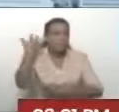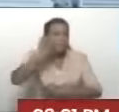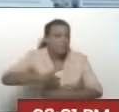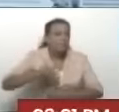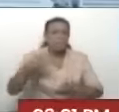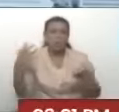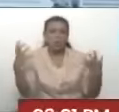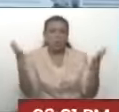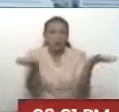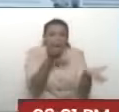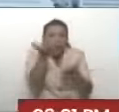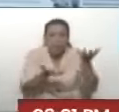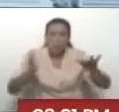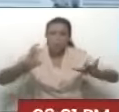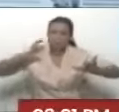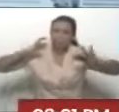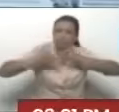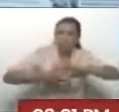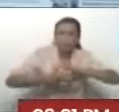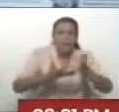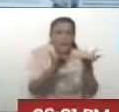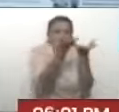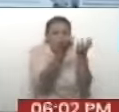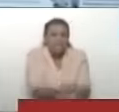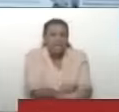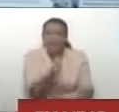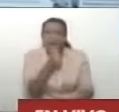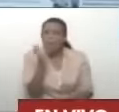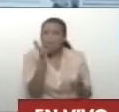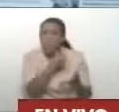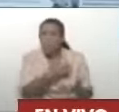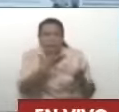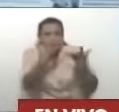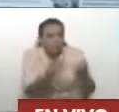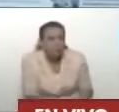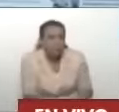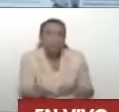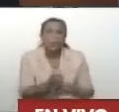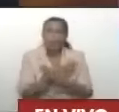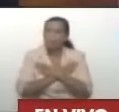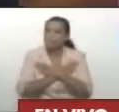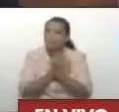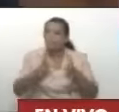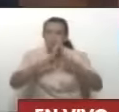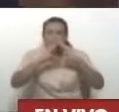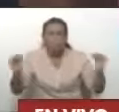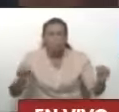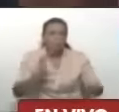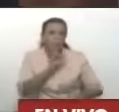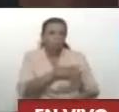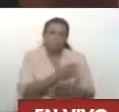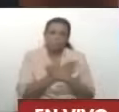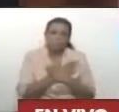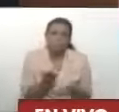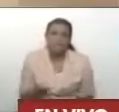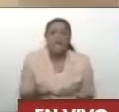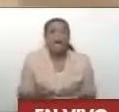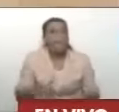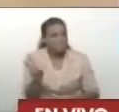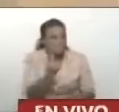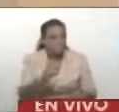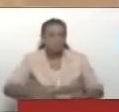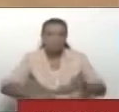las temperaturas extremas, la sequía extrema. Así que toda la solidaridad con Chile. Chile cuenta con